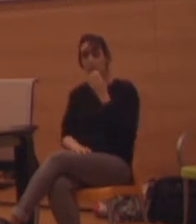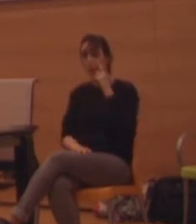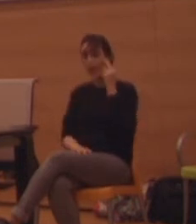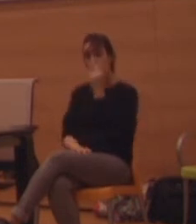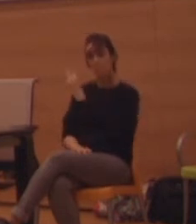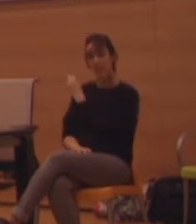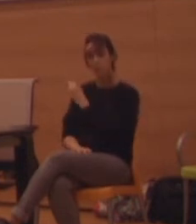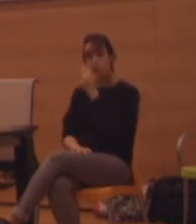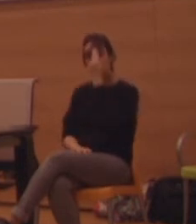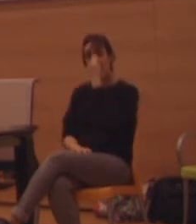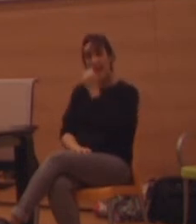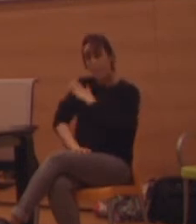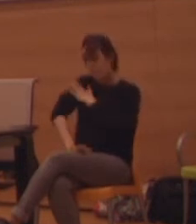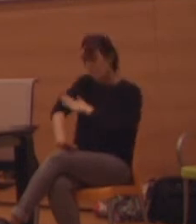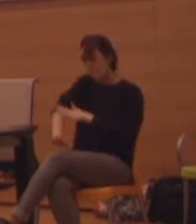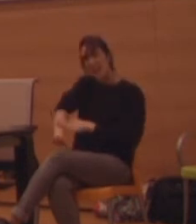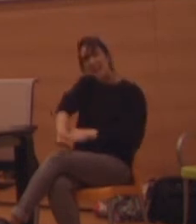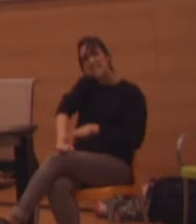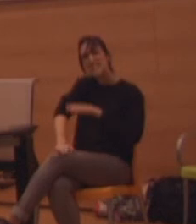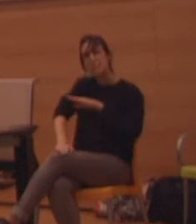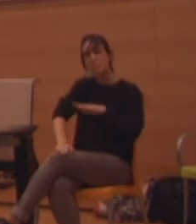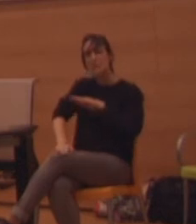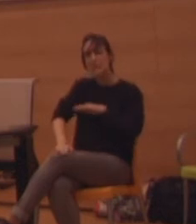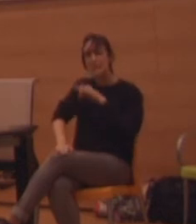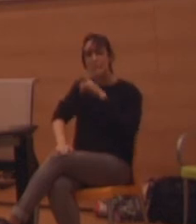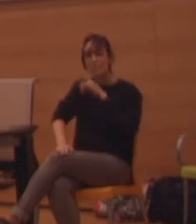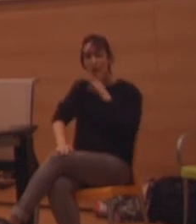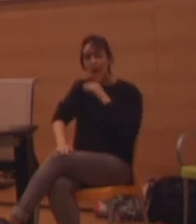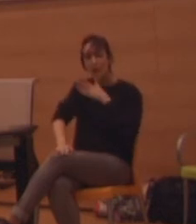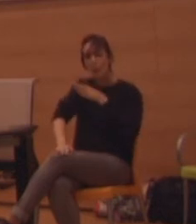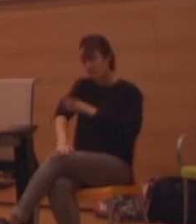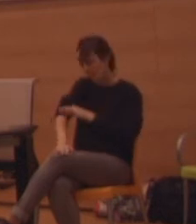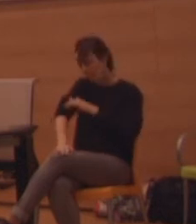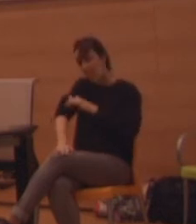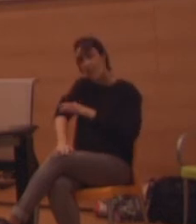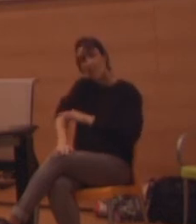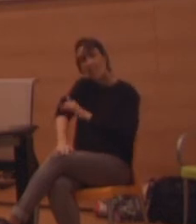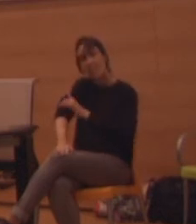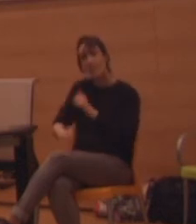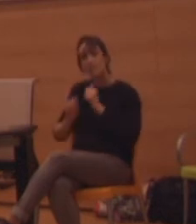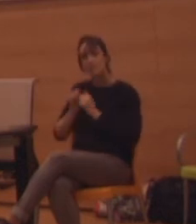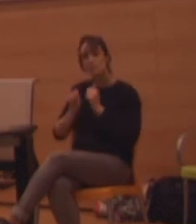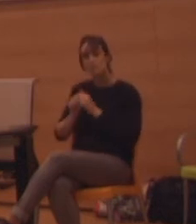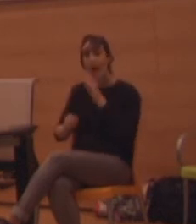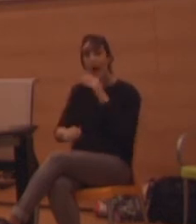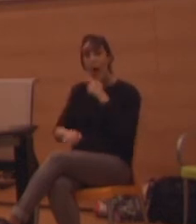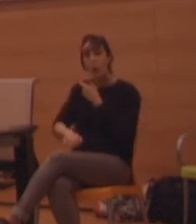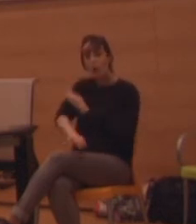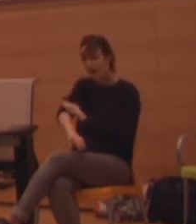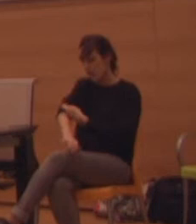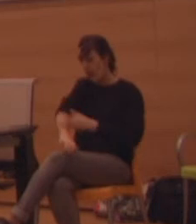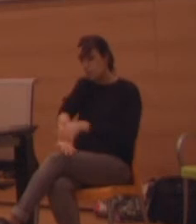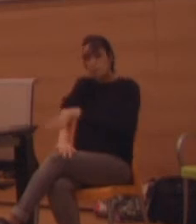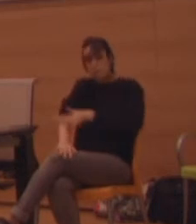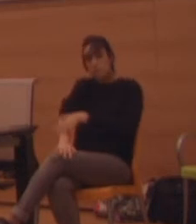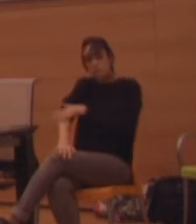está como bastante mal, que tiene ahí costras, que puede tener lesiones. Esa pierna se le da una crema hidratante, por